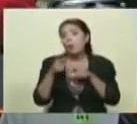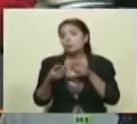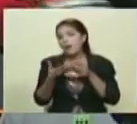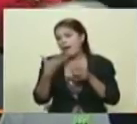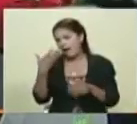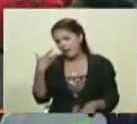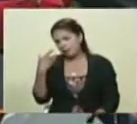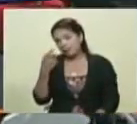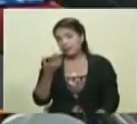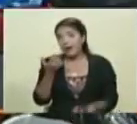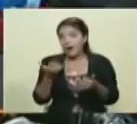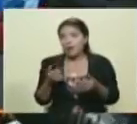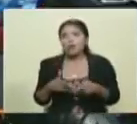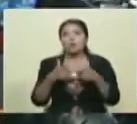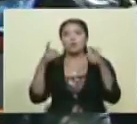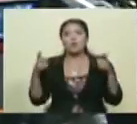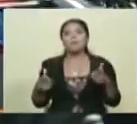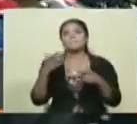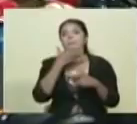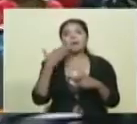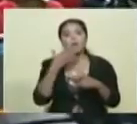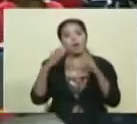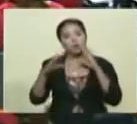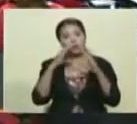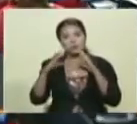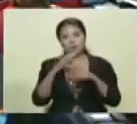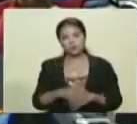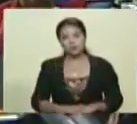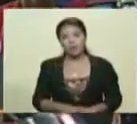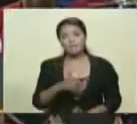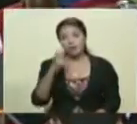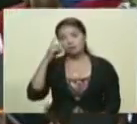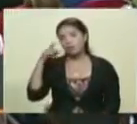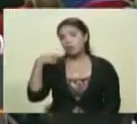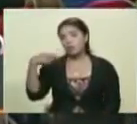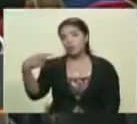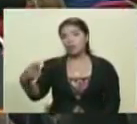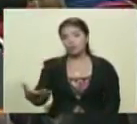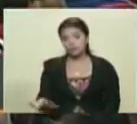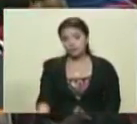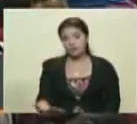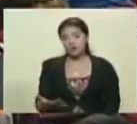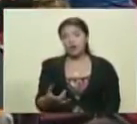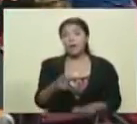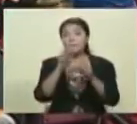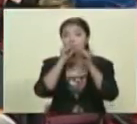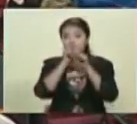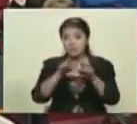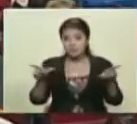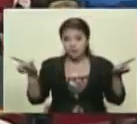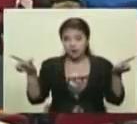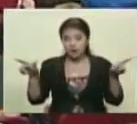¿verdad? Entonces hay que mejorar la capacidad comunicacional todos los días, tanto en el mensaje,